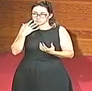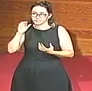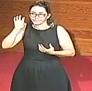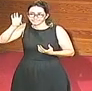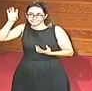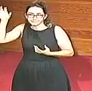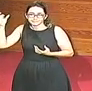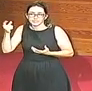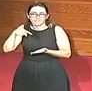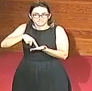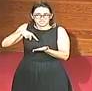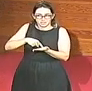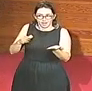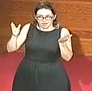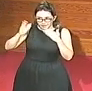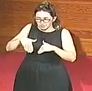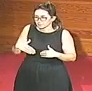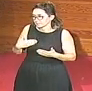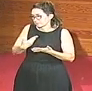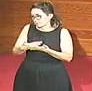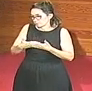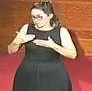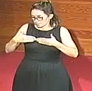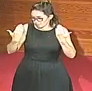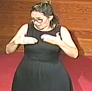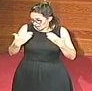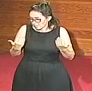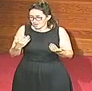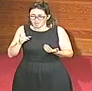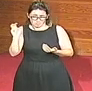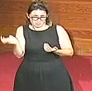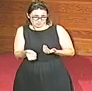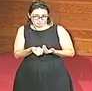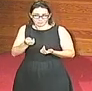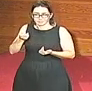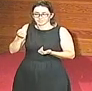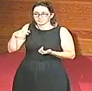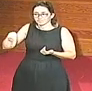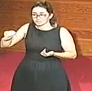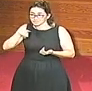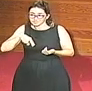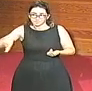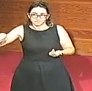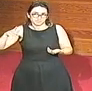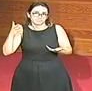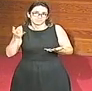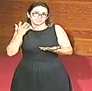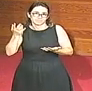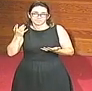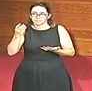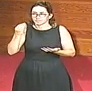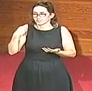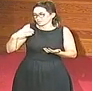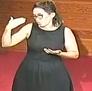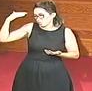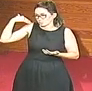bueno, todos estos Panama Papers, Panama Leaks, hace muy poco pues todo lo que fueron los China